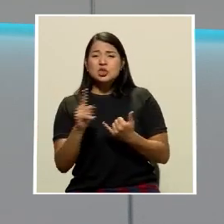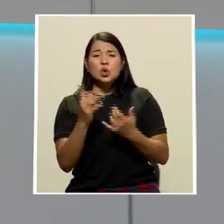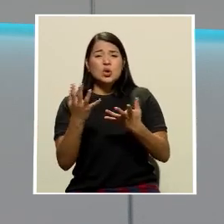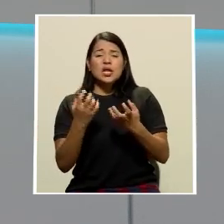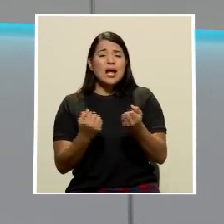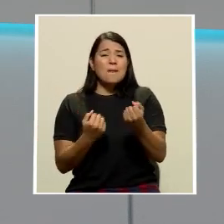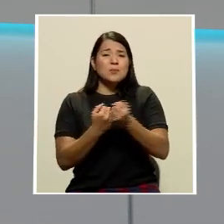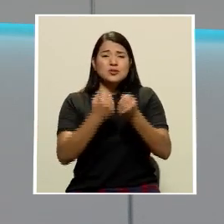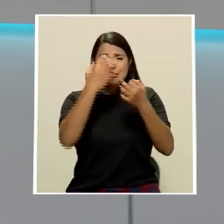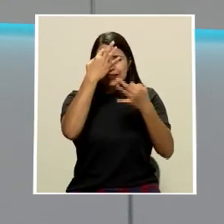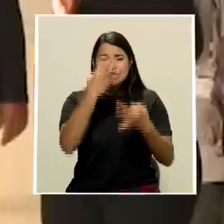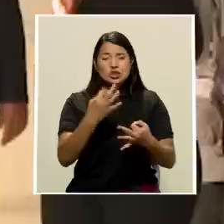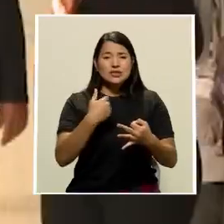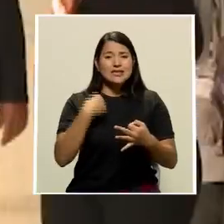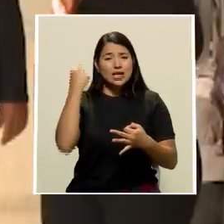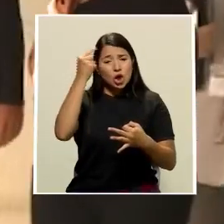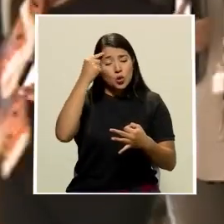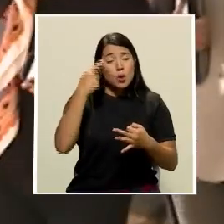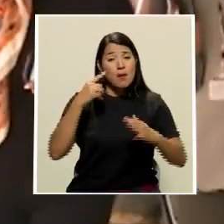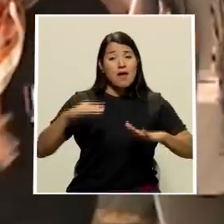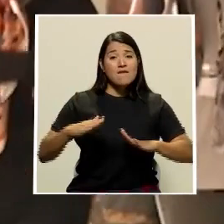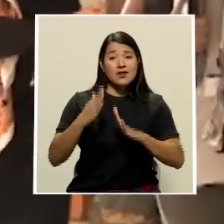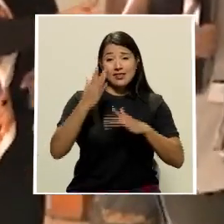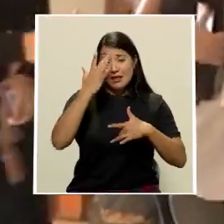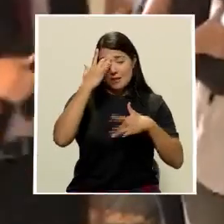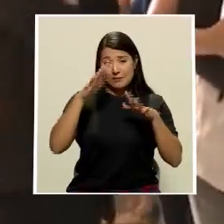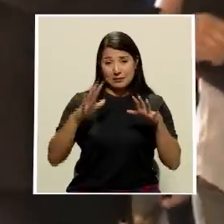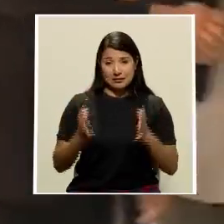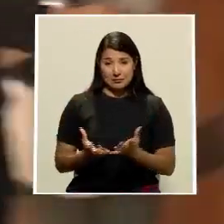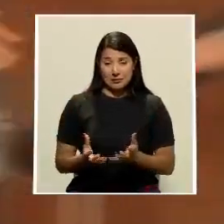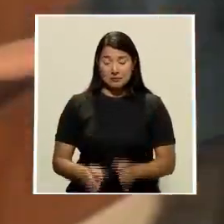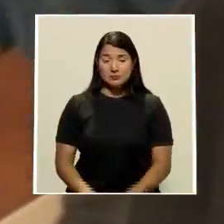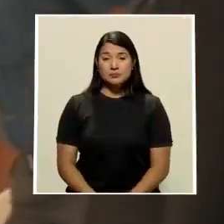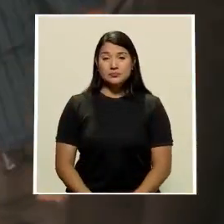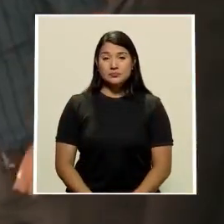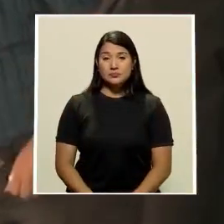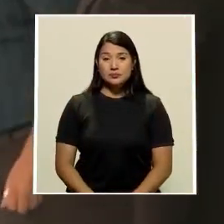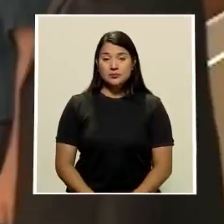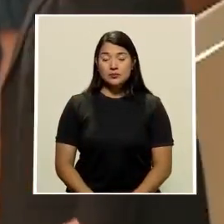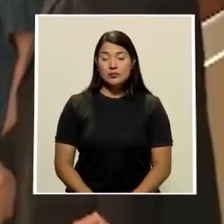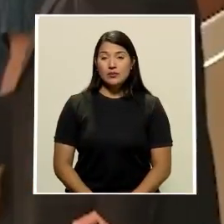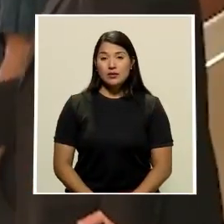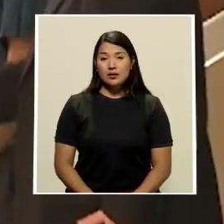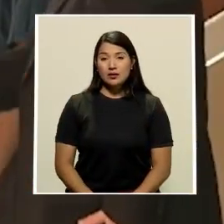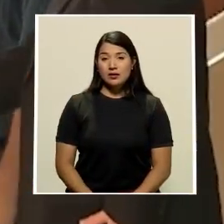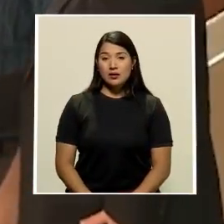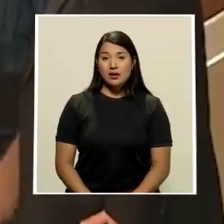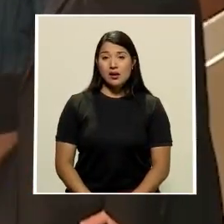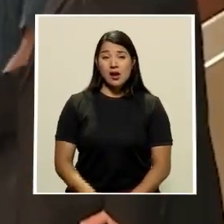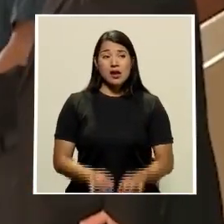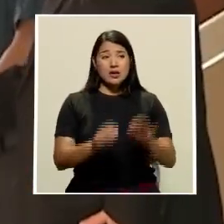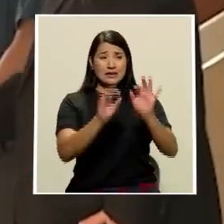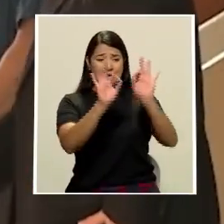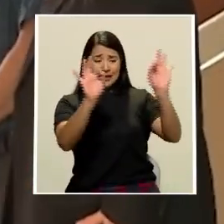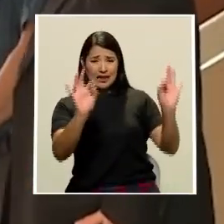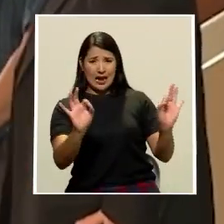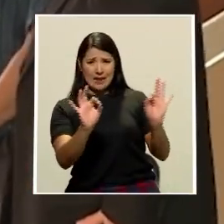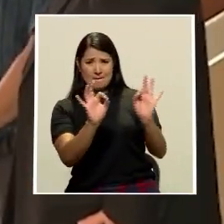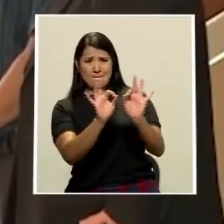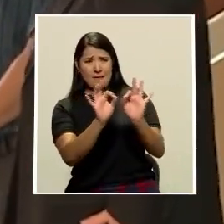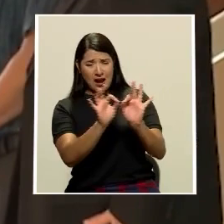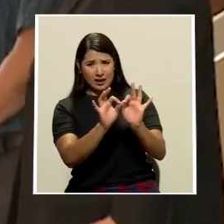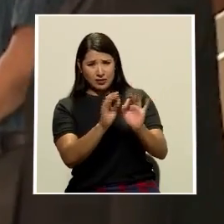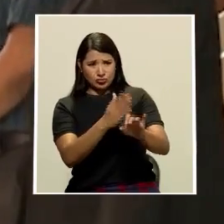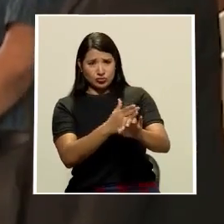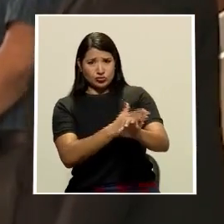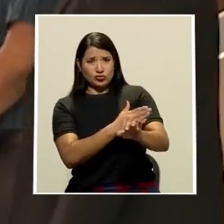afrontar la pandemia. El repunte de la popularidad y el apoyo de la gestión que